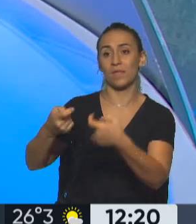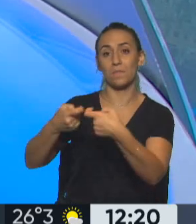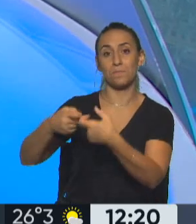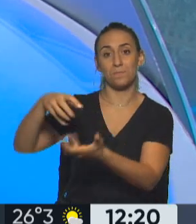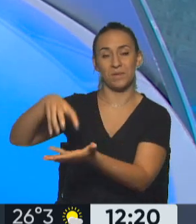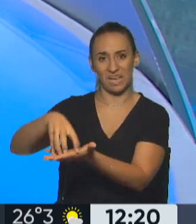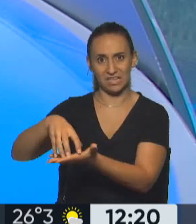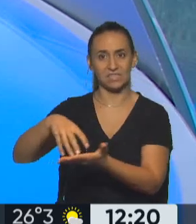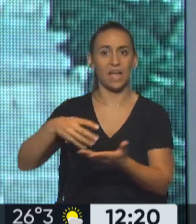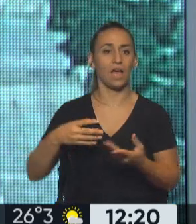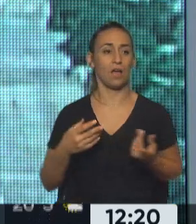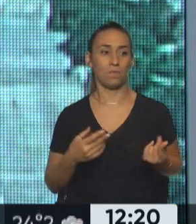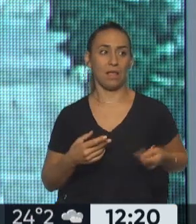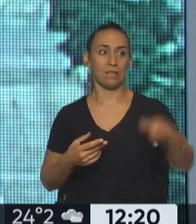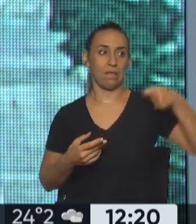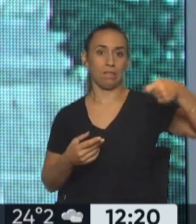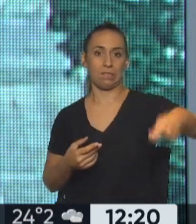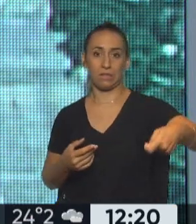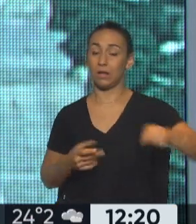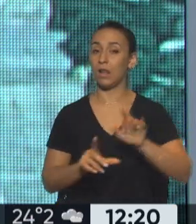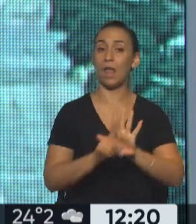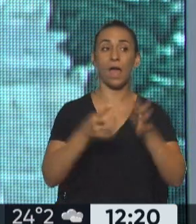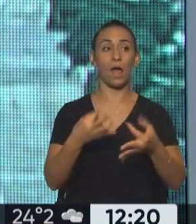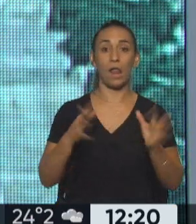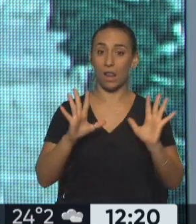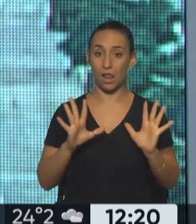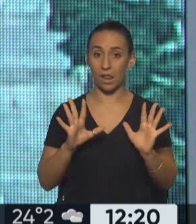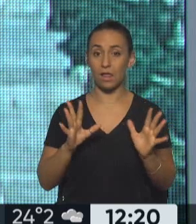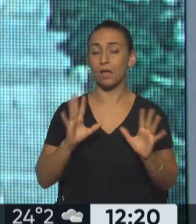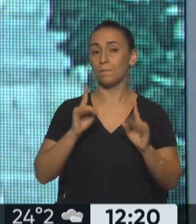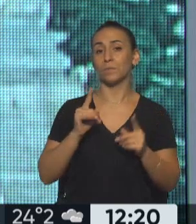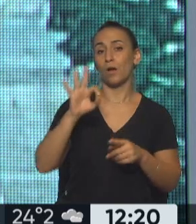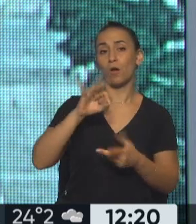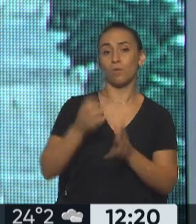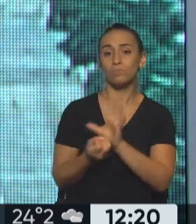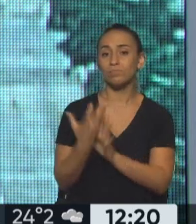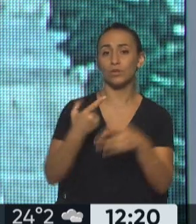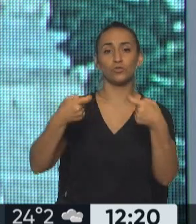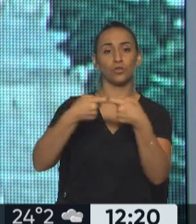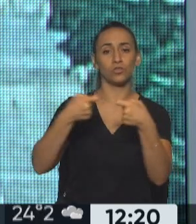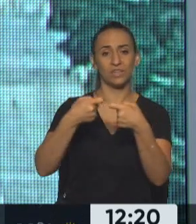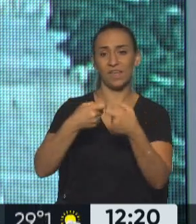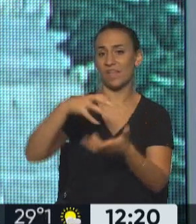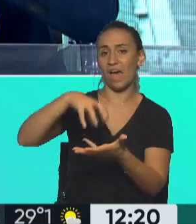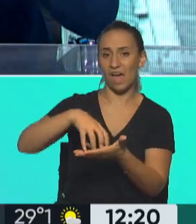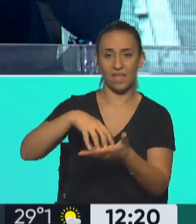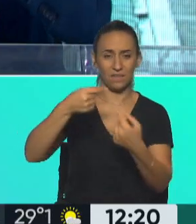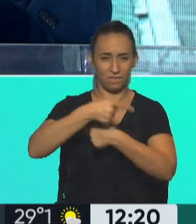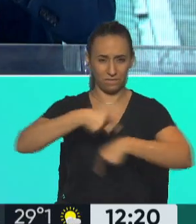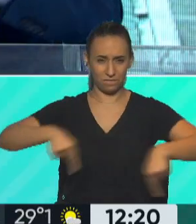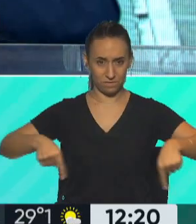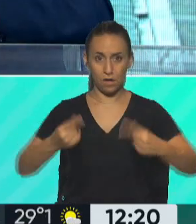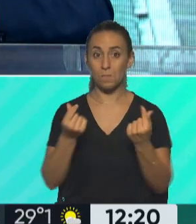a través de instrumentos obviamente legales, como son los fideicomisos, mutuales, sociedades de acción simplificada,